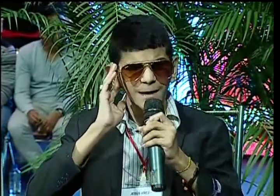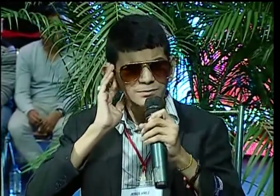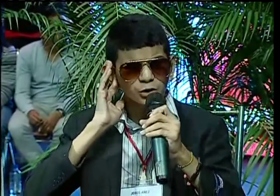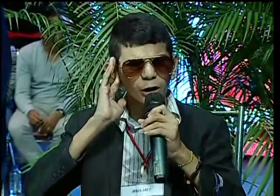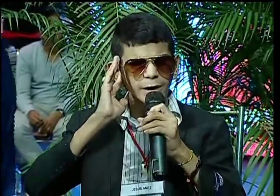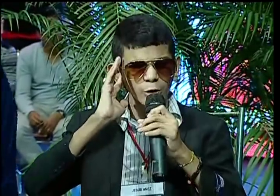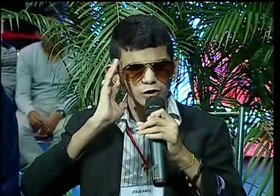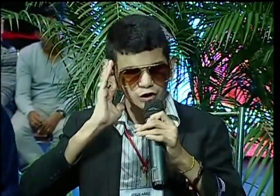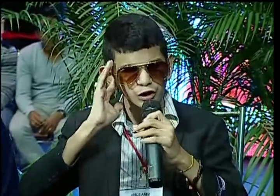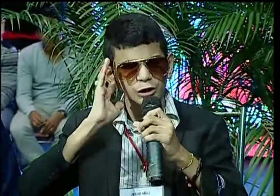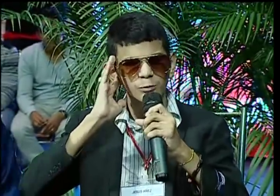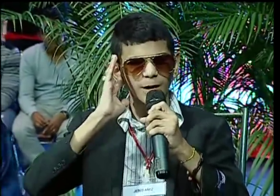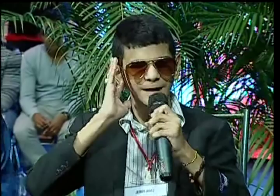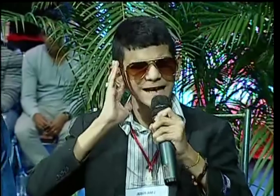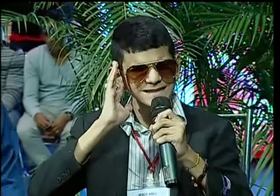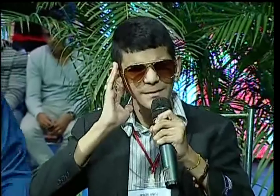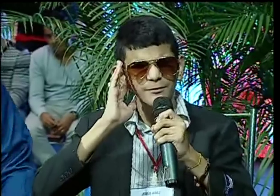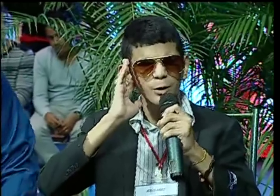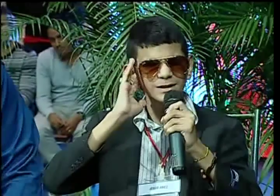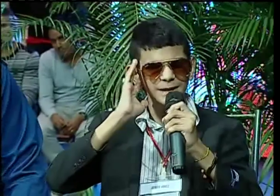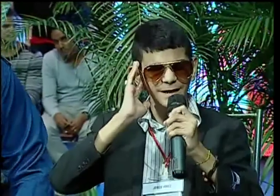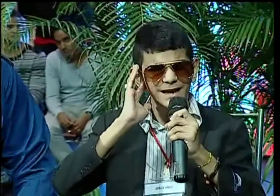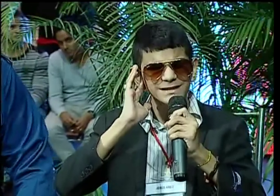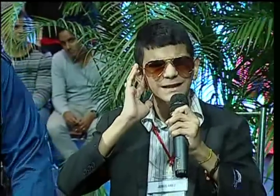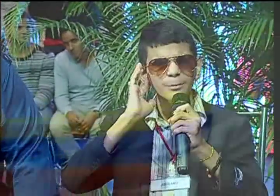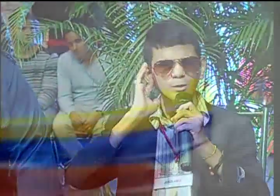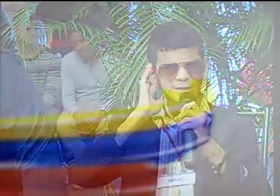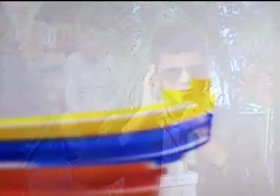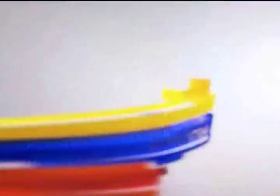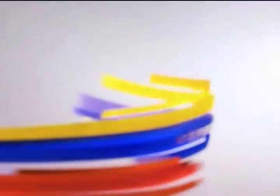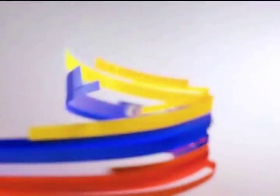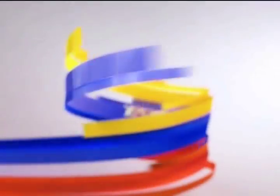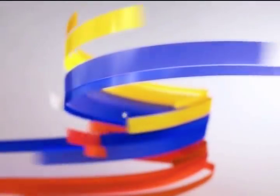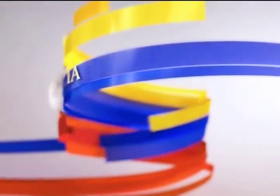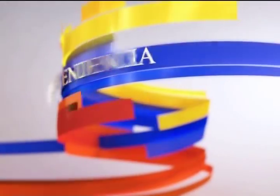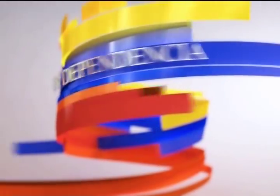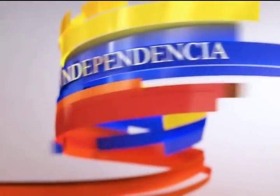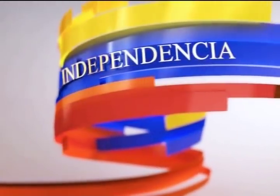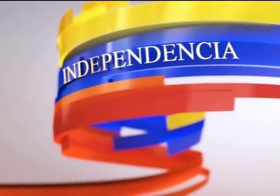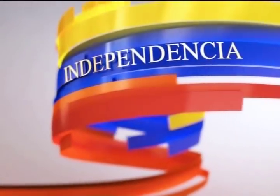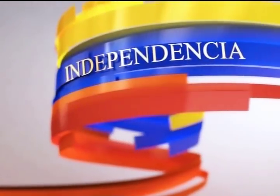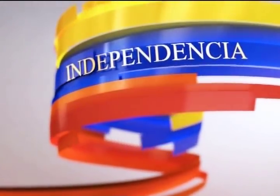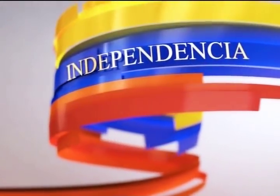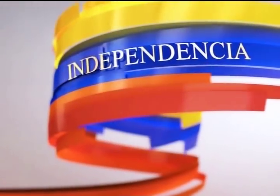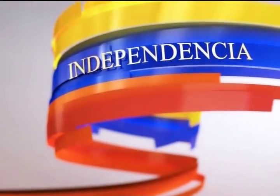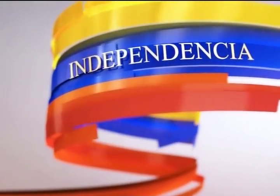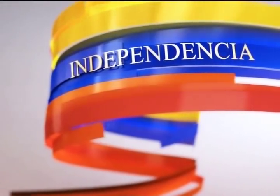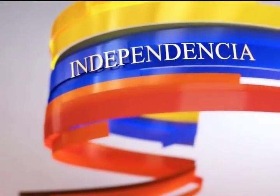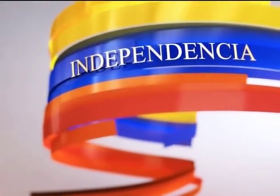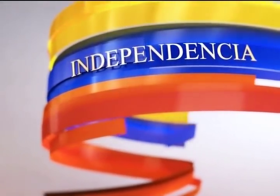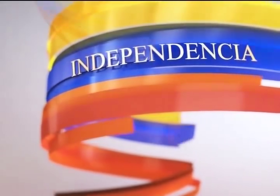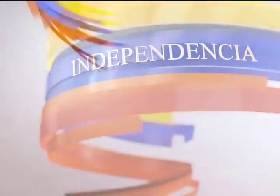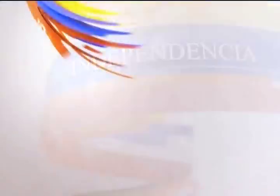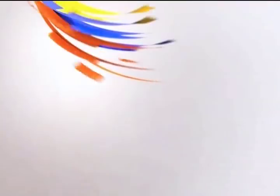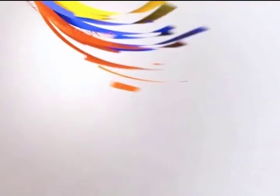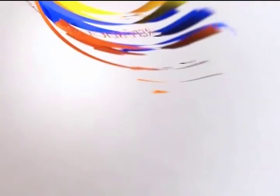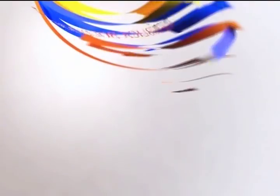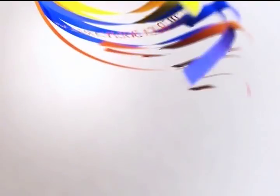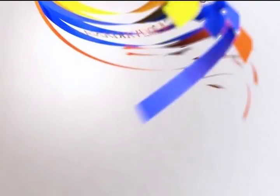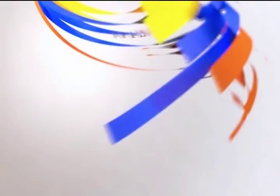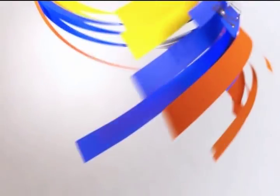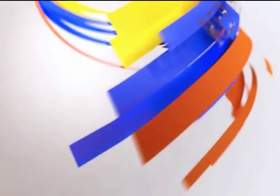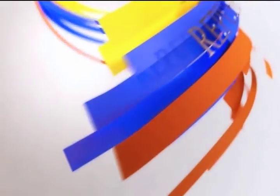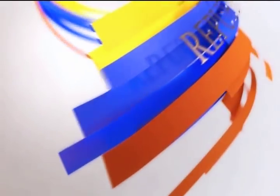Mi canto reconocido, abrázame fuertemente. Esta fue una transmisión del Sistema Bolivariano